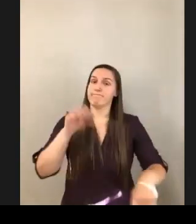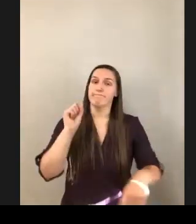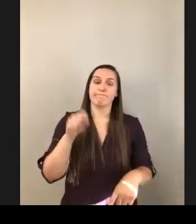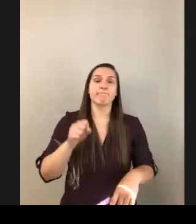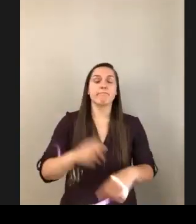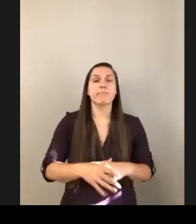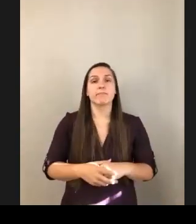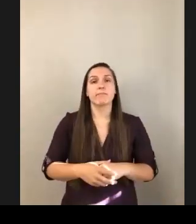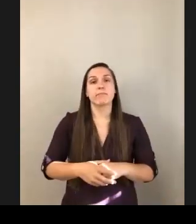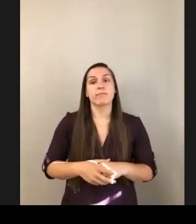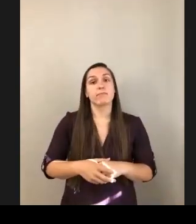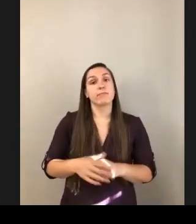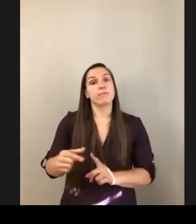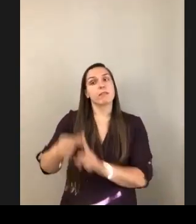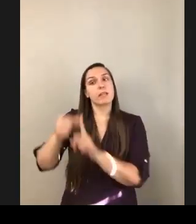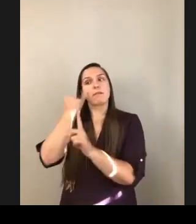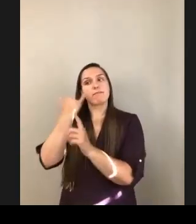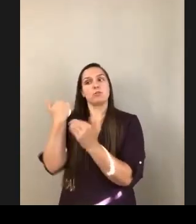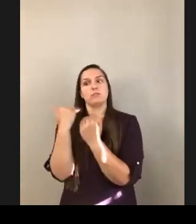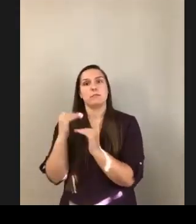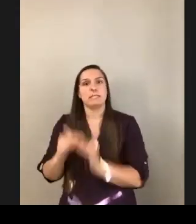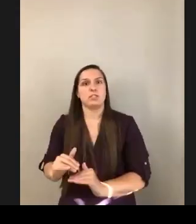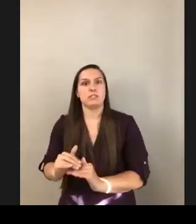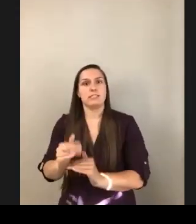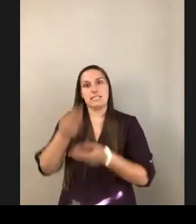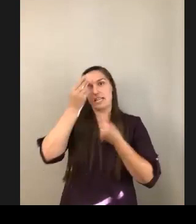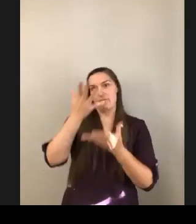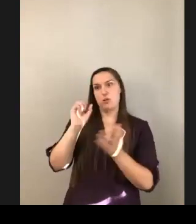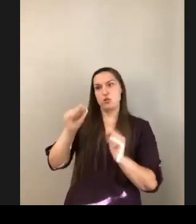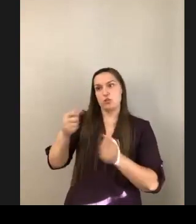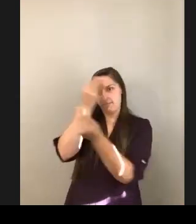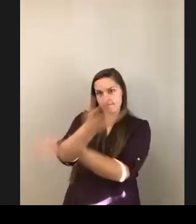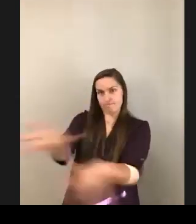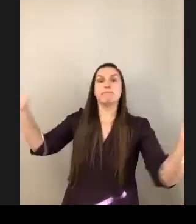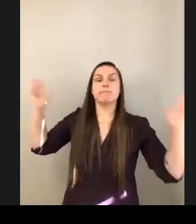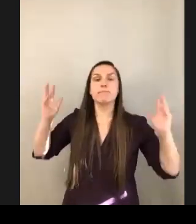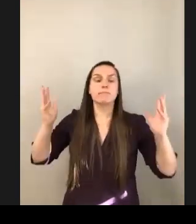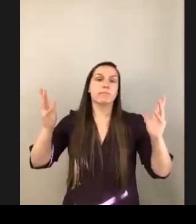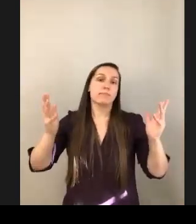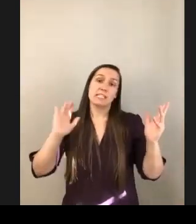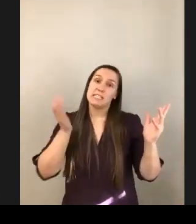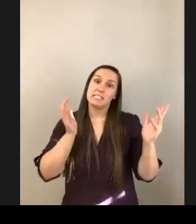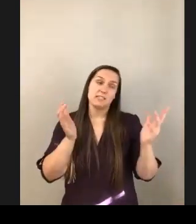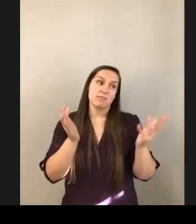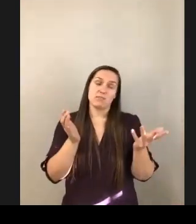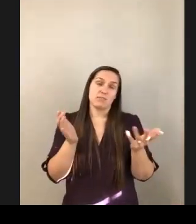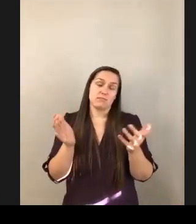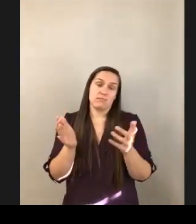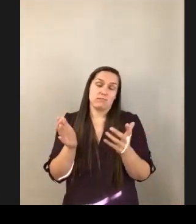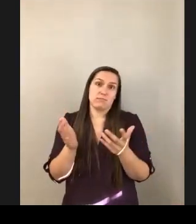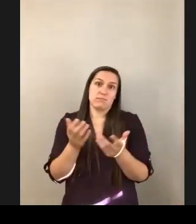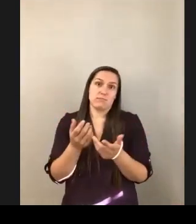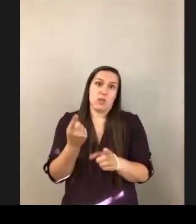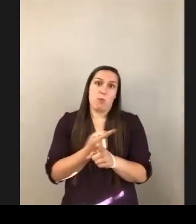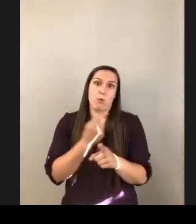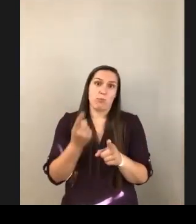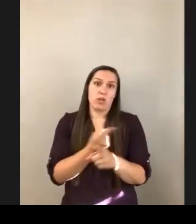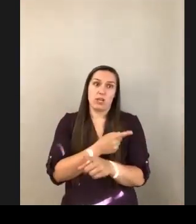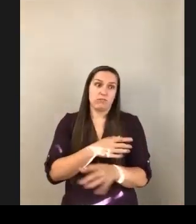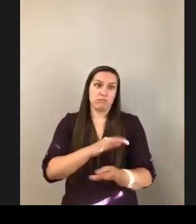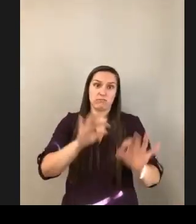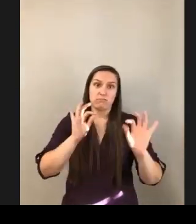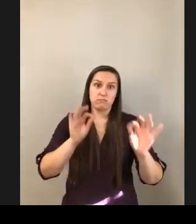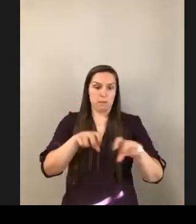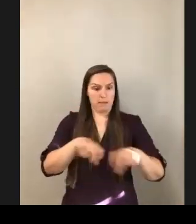acuerdo que a lo menos de que haya un límite de la información que se puede compartir con el panel, es